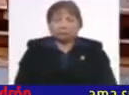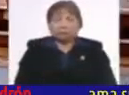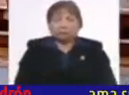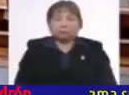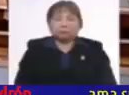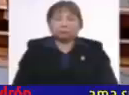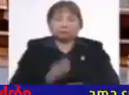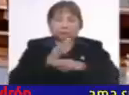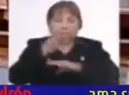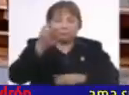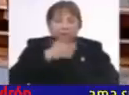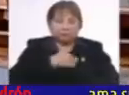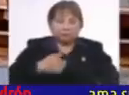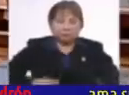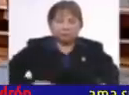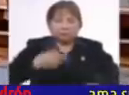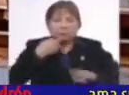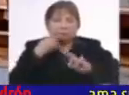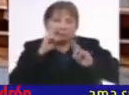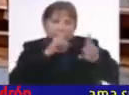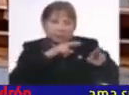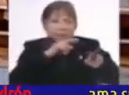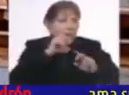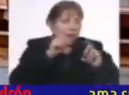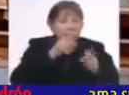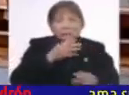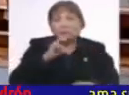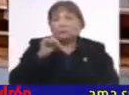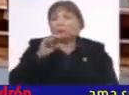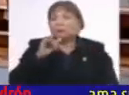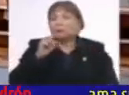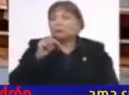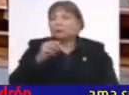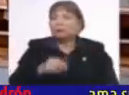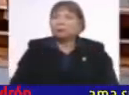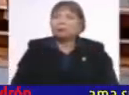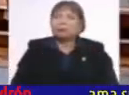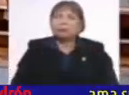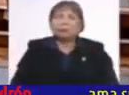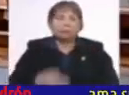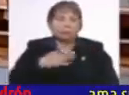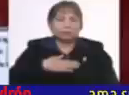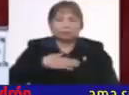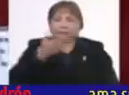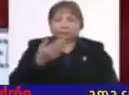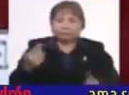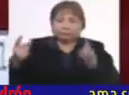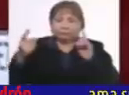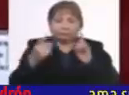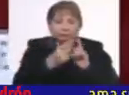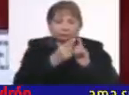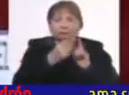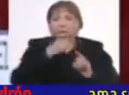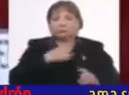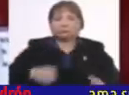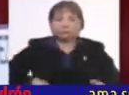porque es a medios residentes respondiendo a la pregunta de la congresista a moyano recibir la invitación directa del presidente